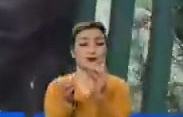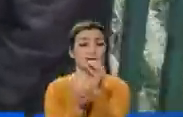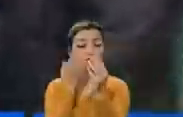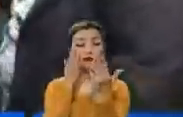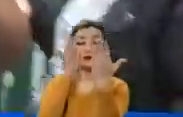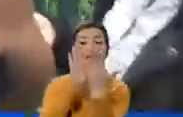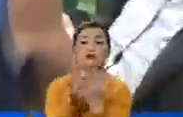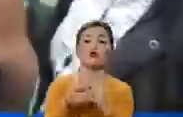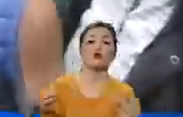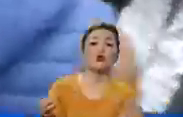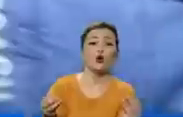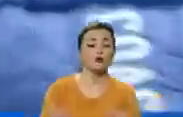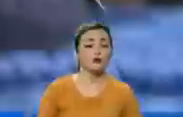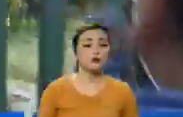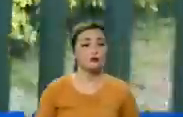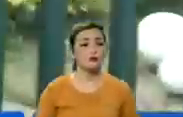en busca de soluciones.